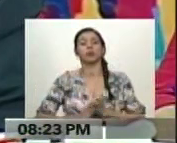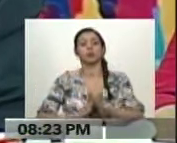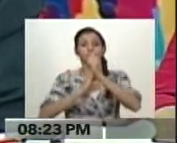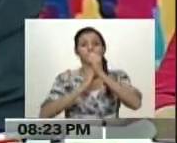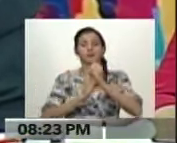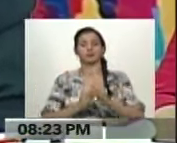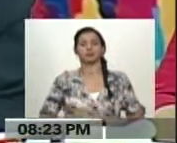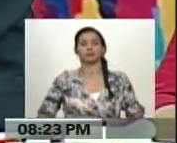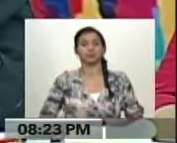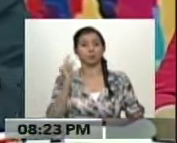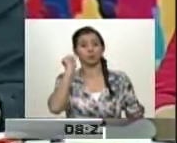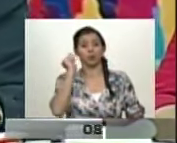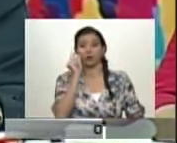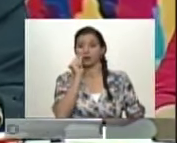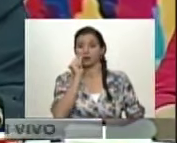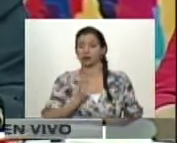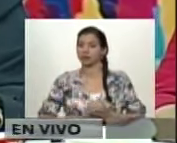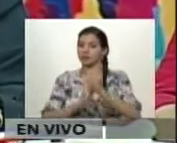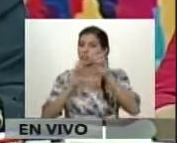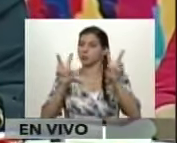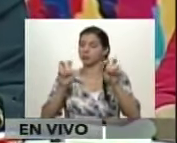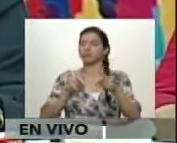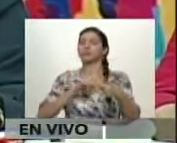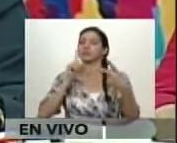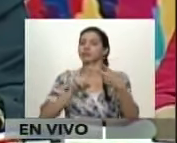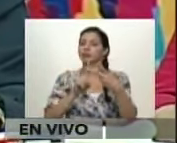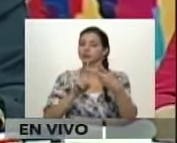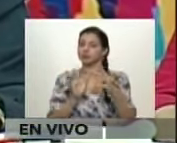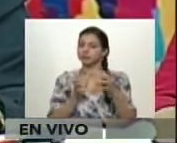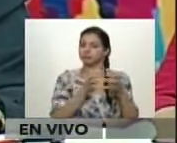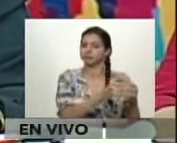una nueva líder. El segundo frente